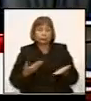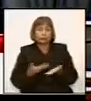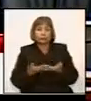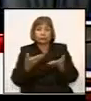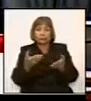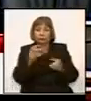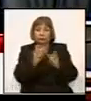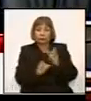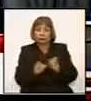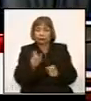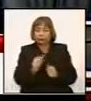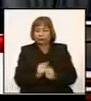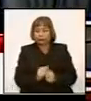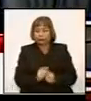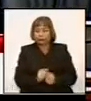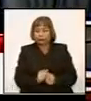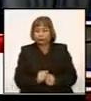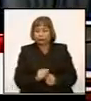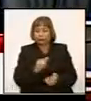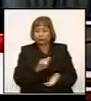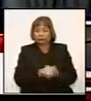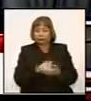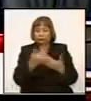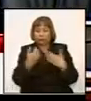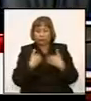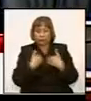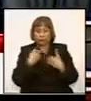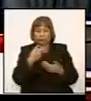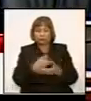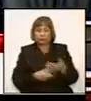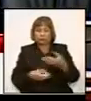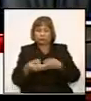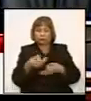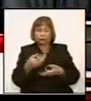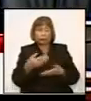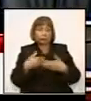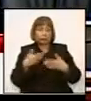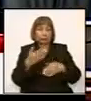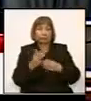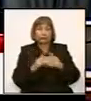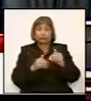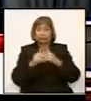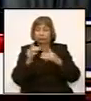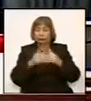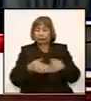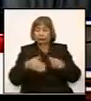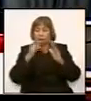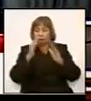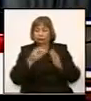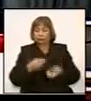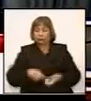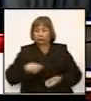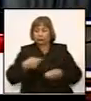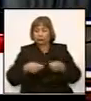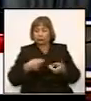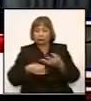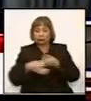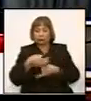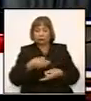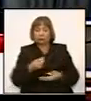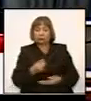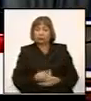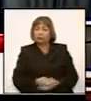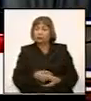que personas que tienen algo de recursos puedan invertir en construcción, ¿no?, generando el movimiento de la